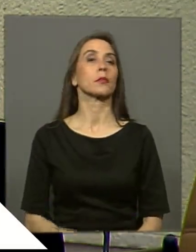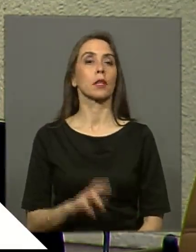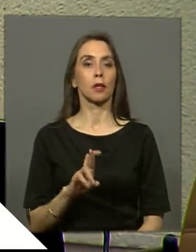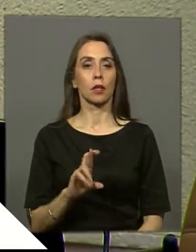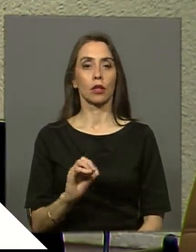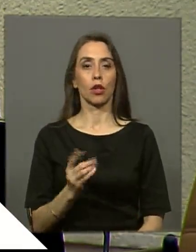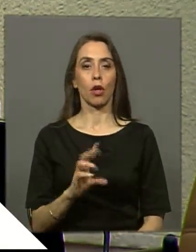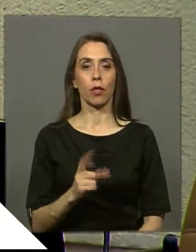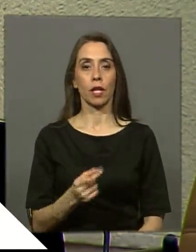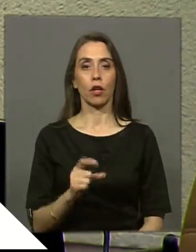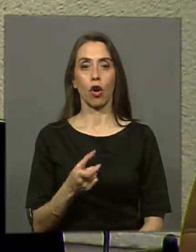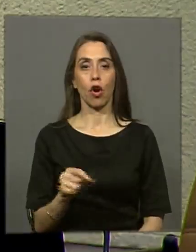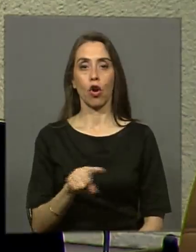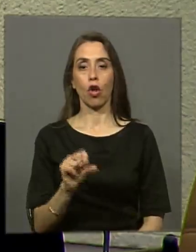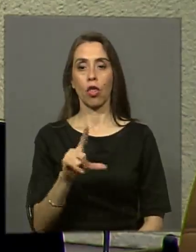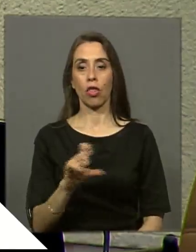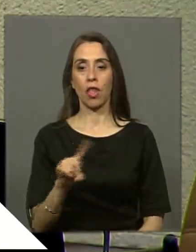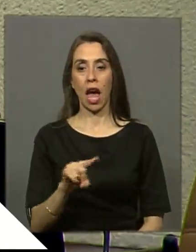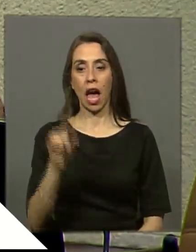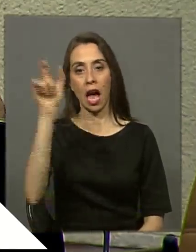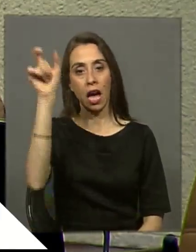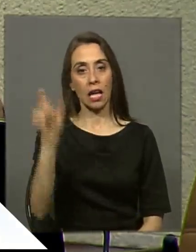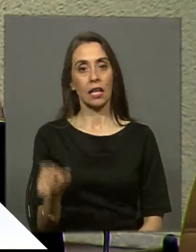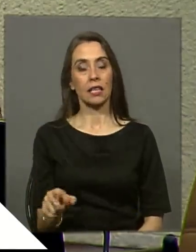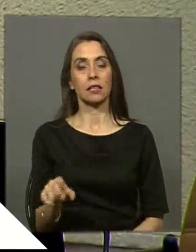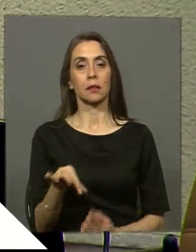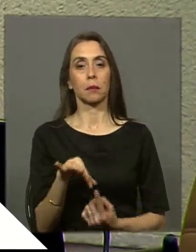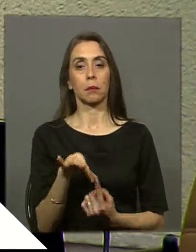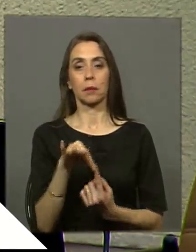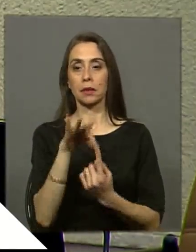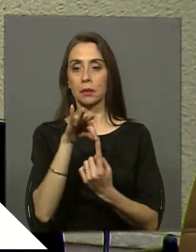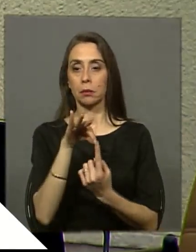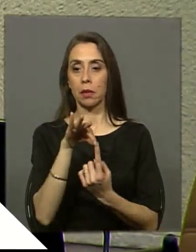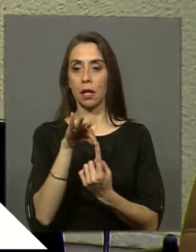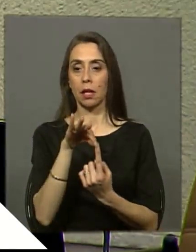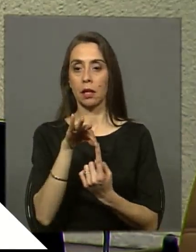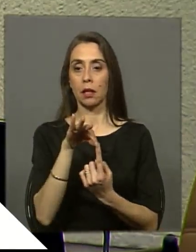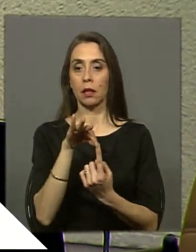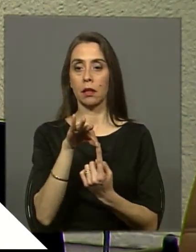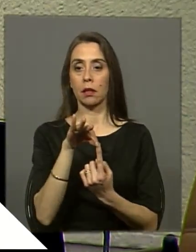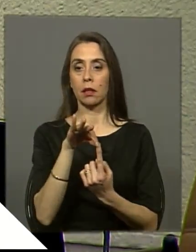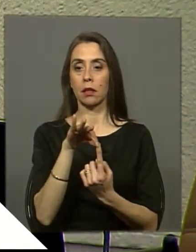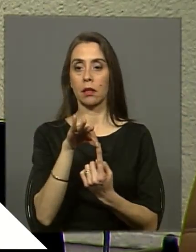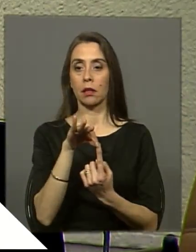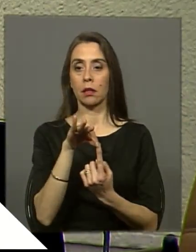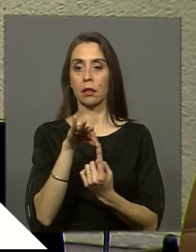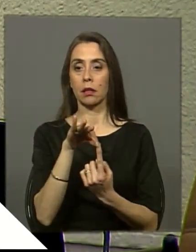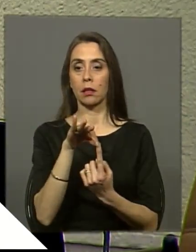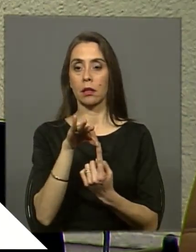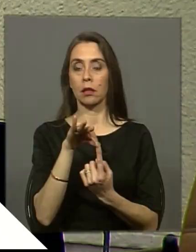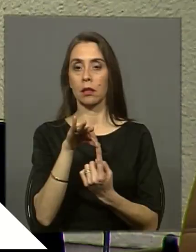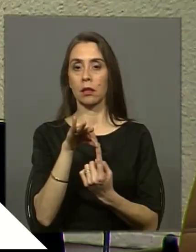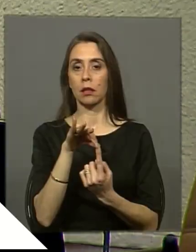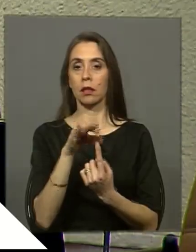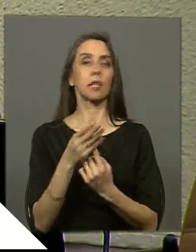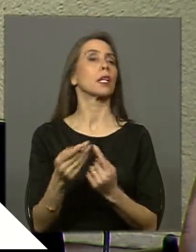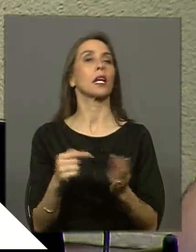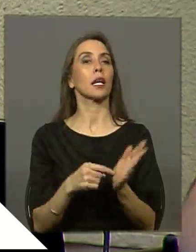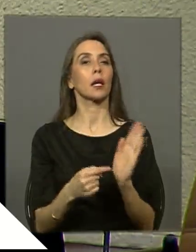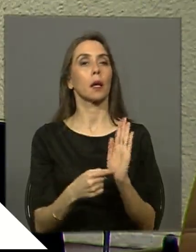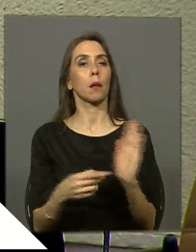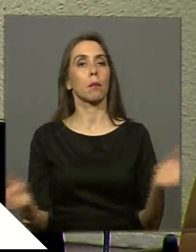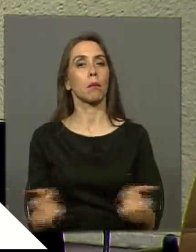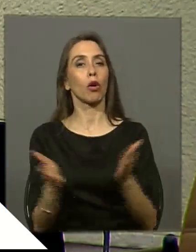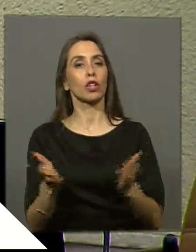González es uno de los principales en verdad elementos de incentivo a la productividad